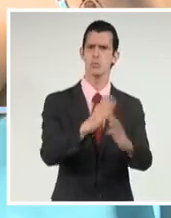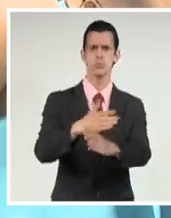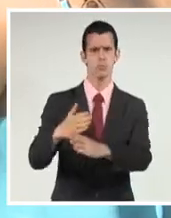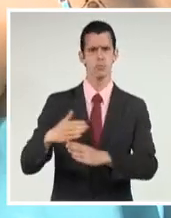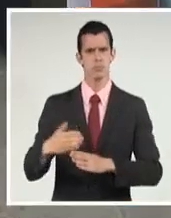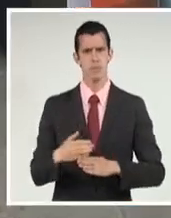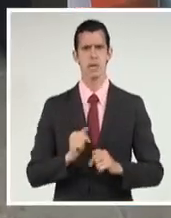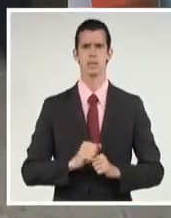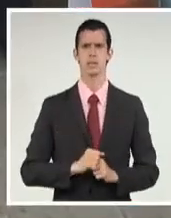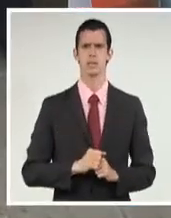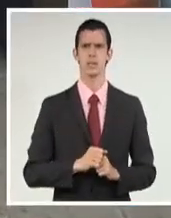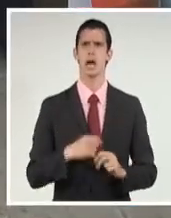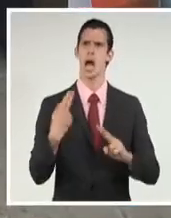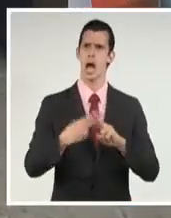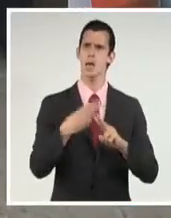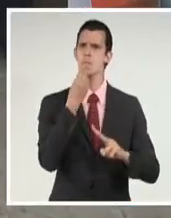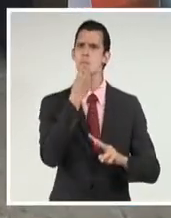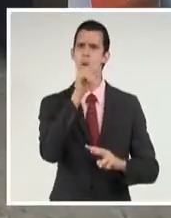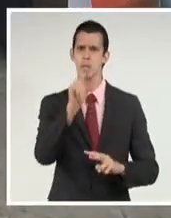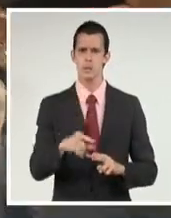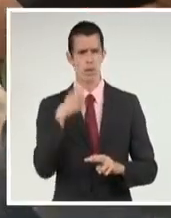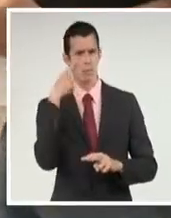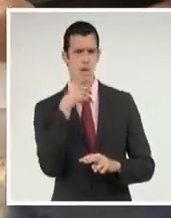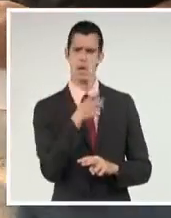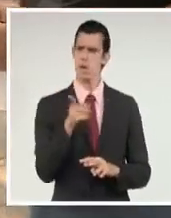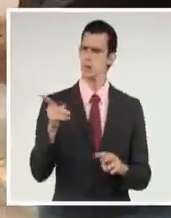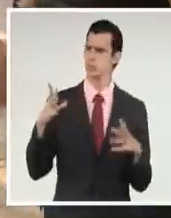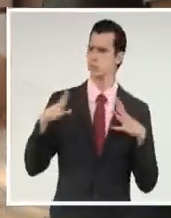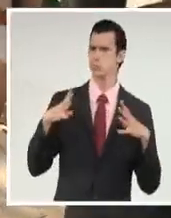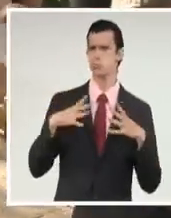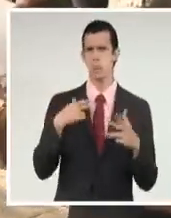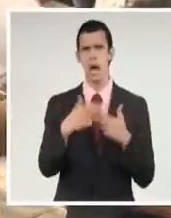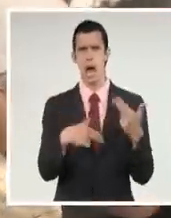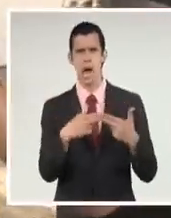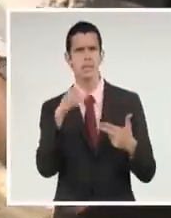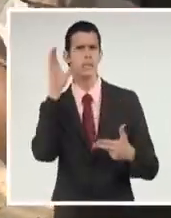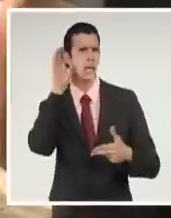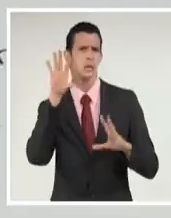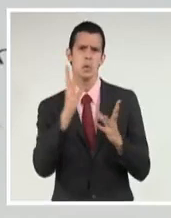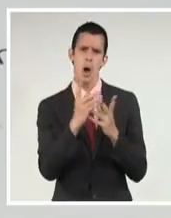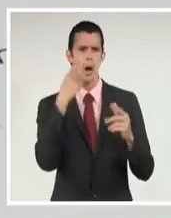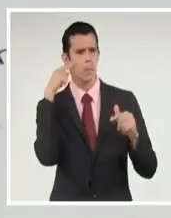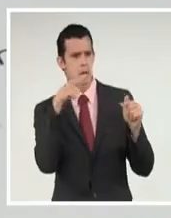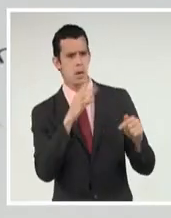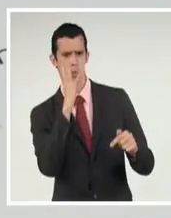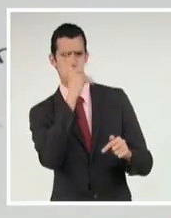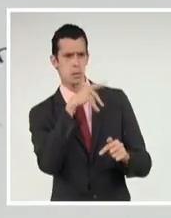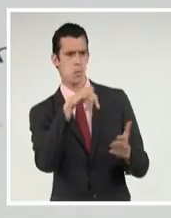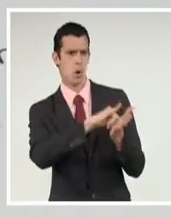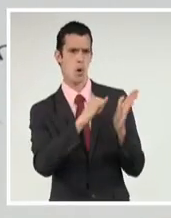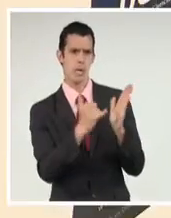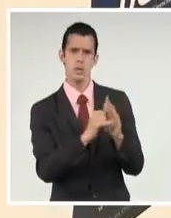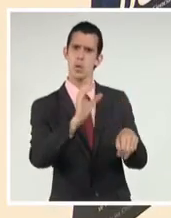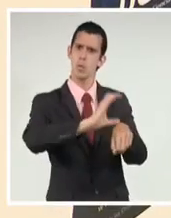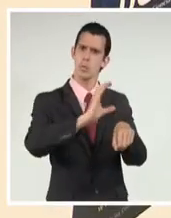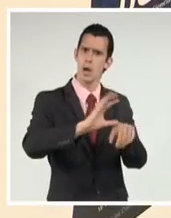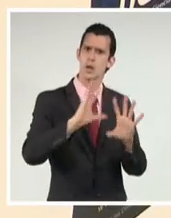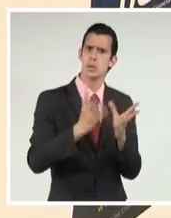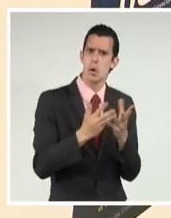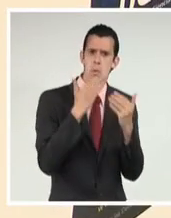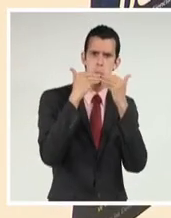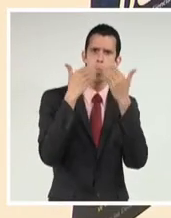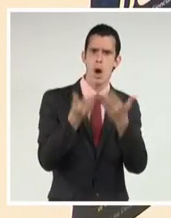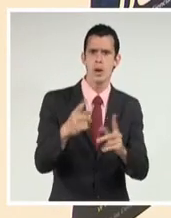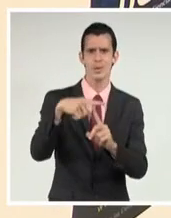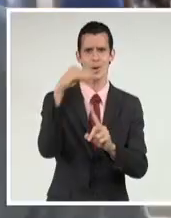Durante la jornada, los participantes conocieron además pormenores de los proyectos más actuales desarrollados por el Palacio de la Computación y la Universidad de